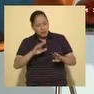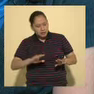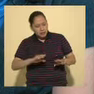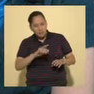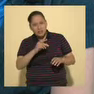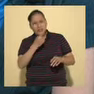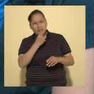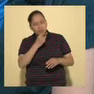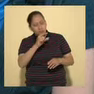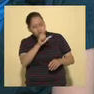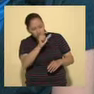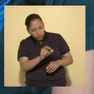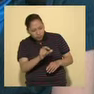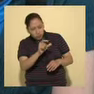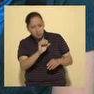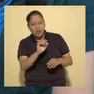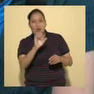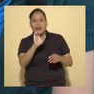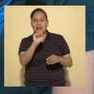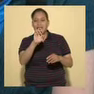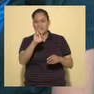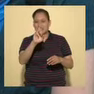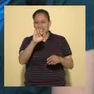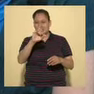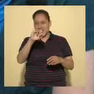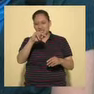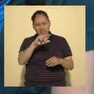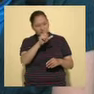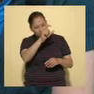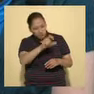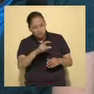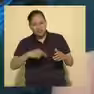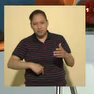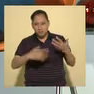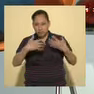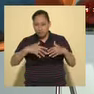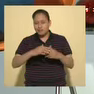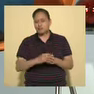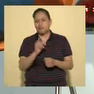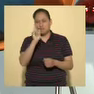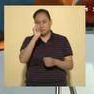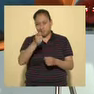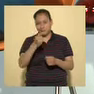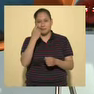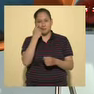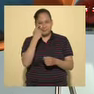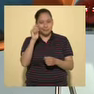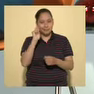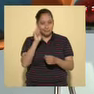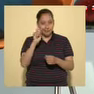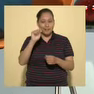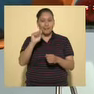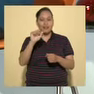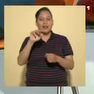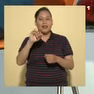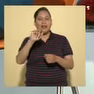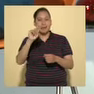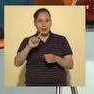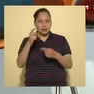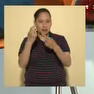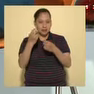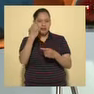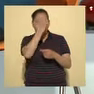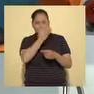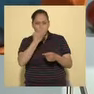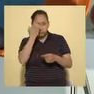metabólico o screening metabólico, que también por ahí le llaman? Fíjate que este tamiz metabólico es un estudio que